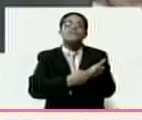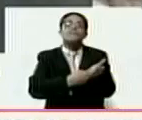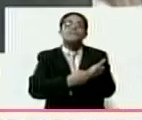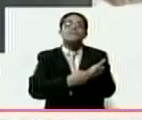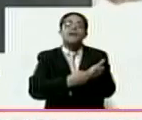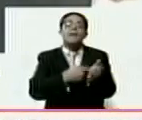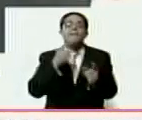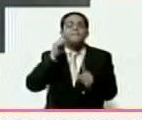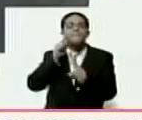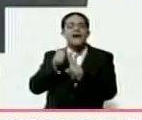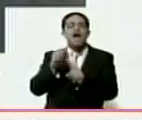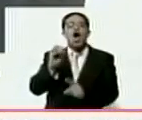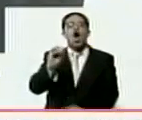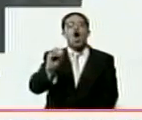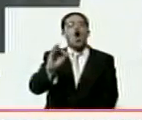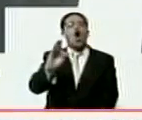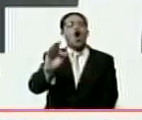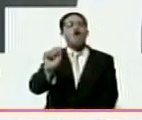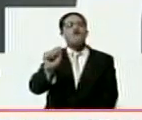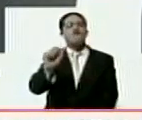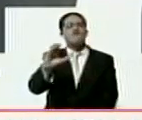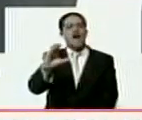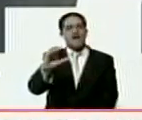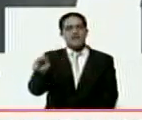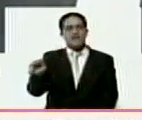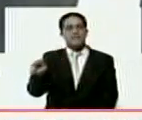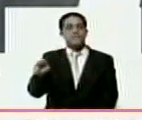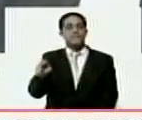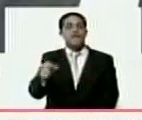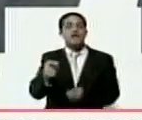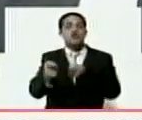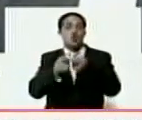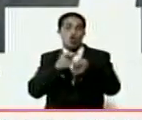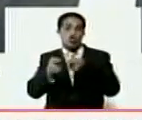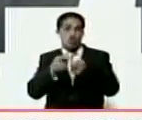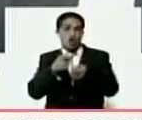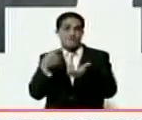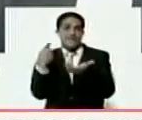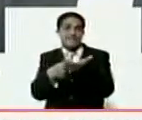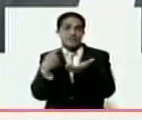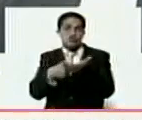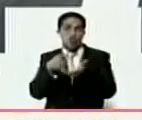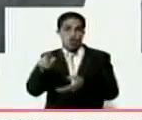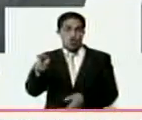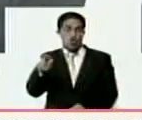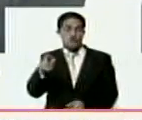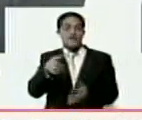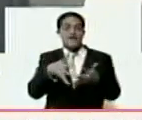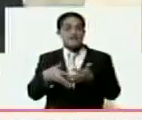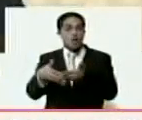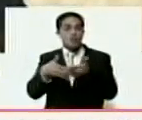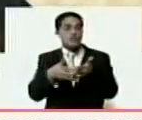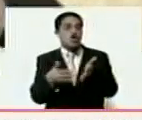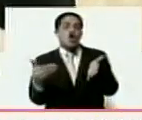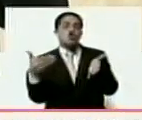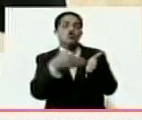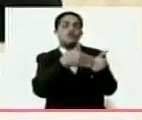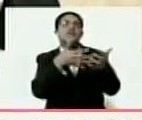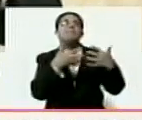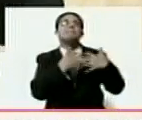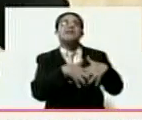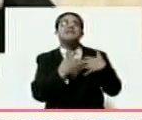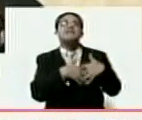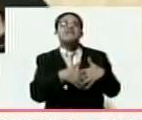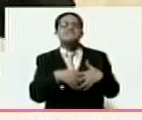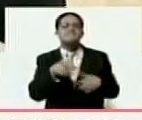OFAC, la Oficina del Control de Activos del Departamento del Tesoro, que llaman sanciones contra empresas, cientos